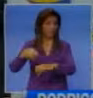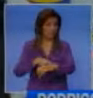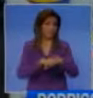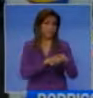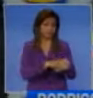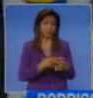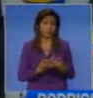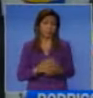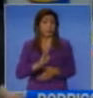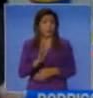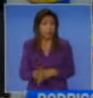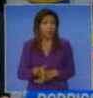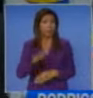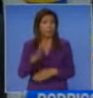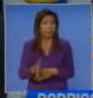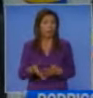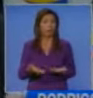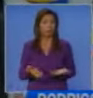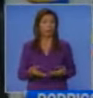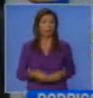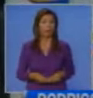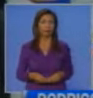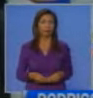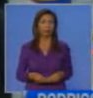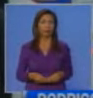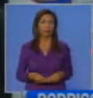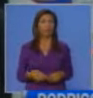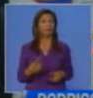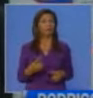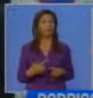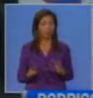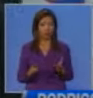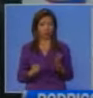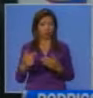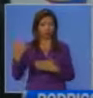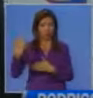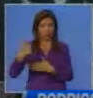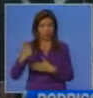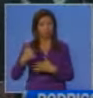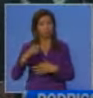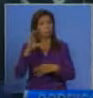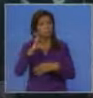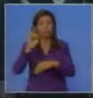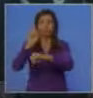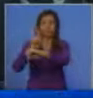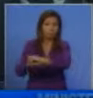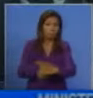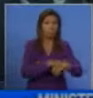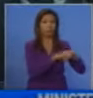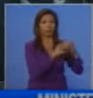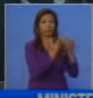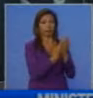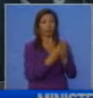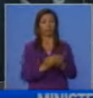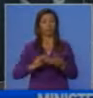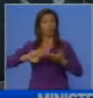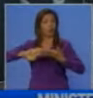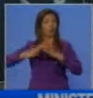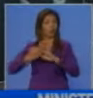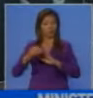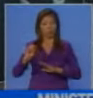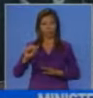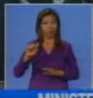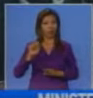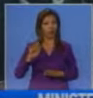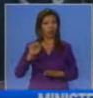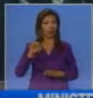por supuesto, en otras condiciones que amerita ejecutar una orden de captura. Ante esto, la comunidad de Sarayacu pide a la